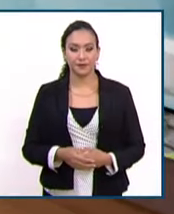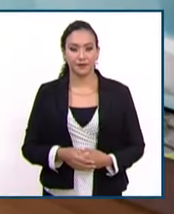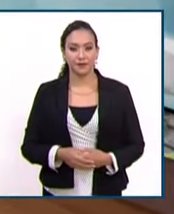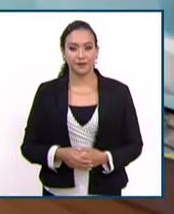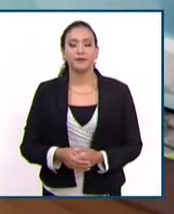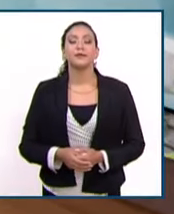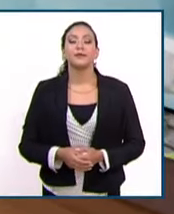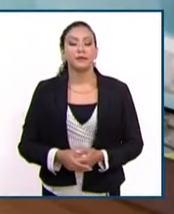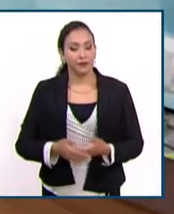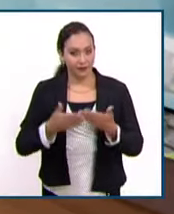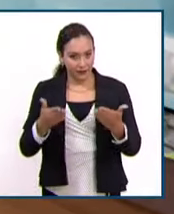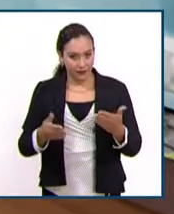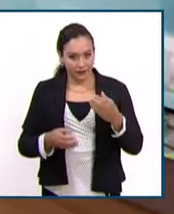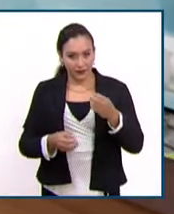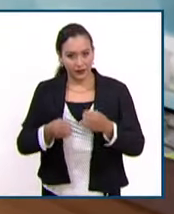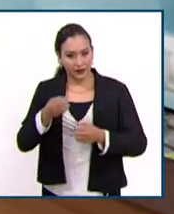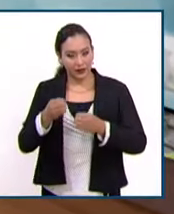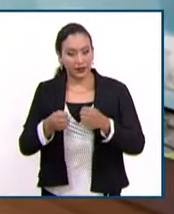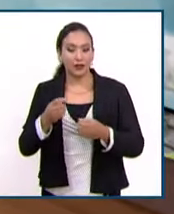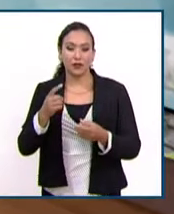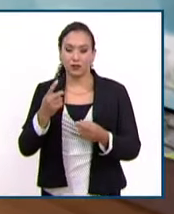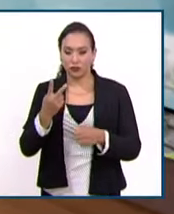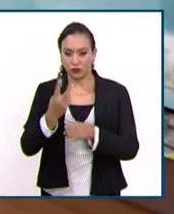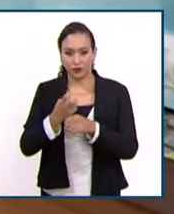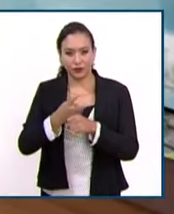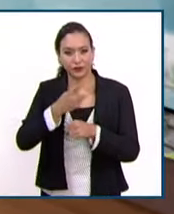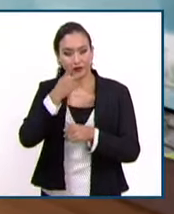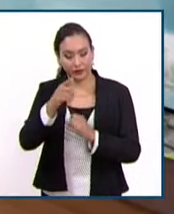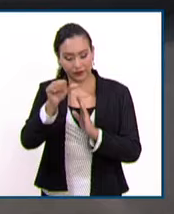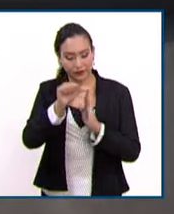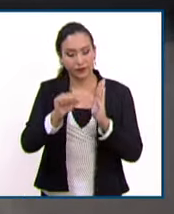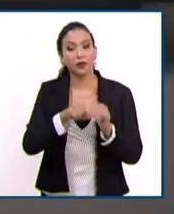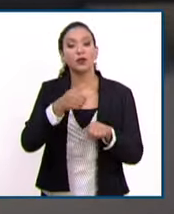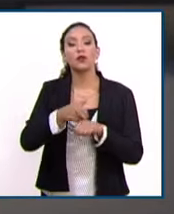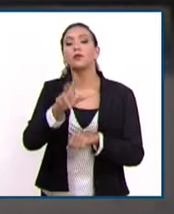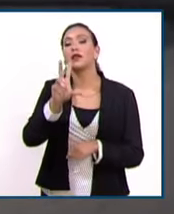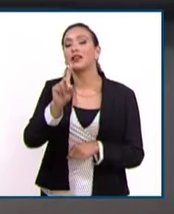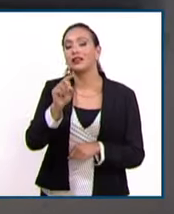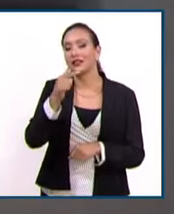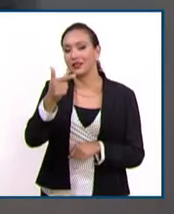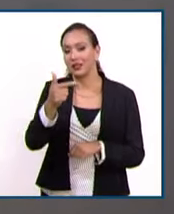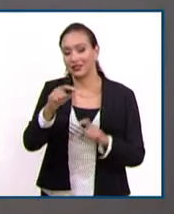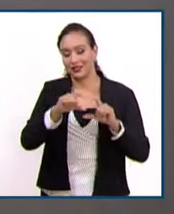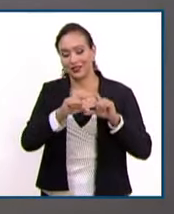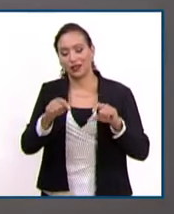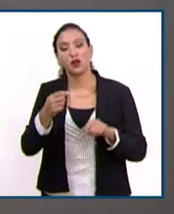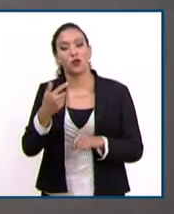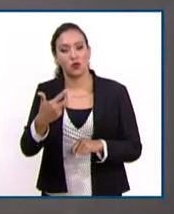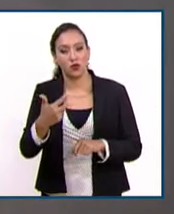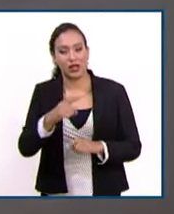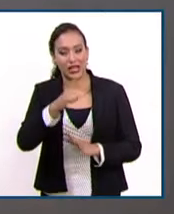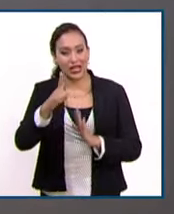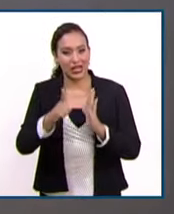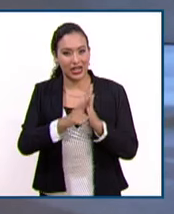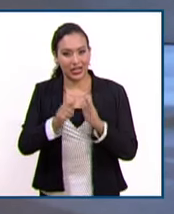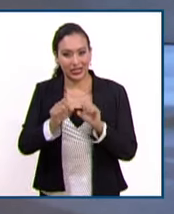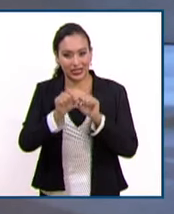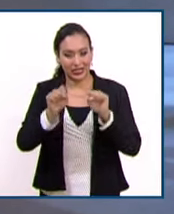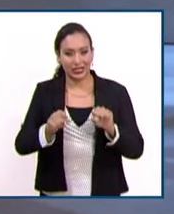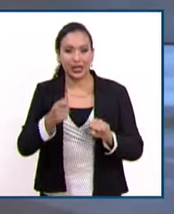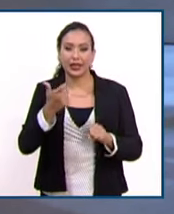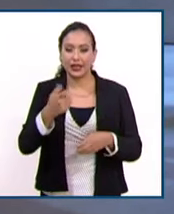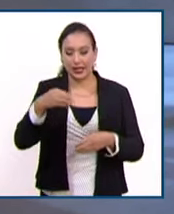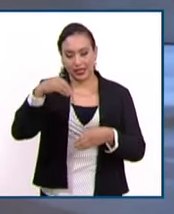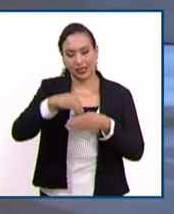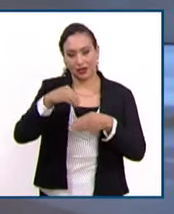Por su parte, la segunda sala de la Corte estableció que el artículo 37, párrafo octavo de la Ley de los Sistemas de Ahorro para el